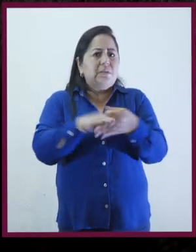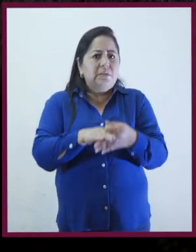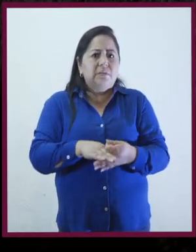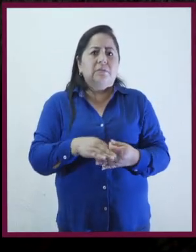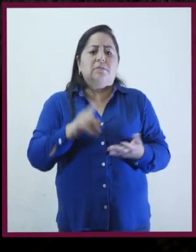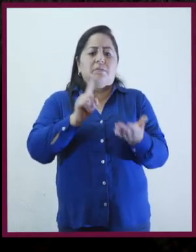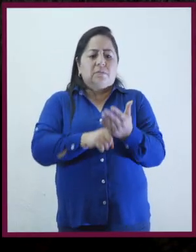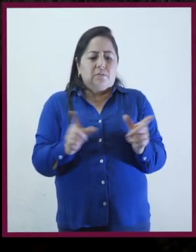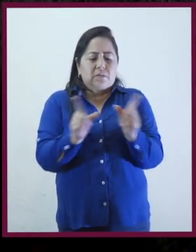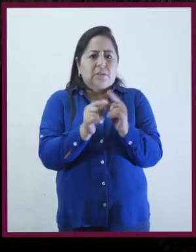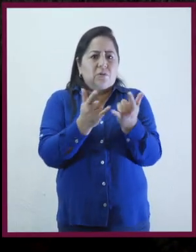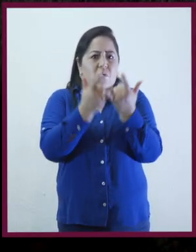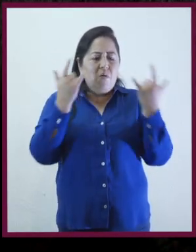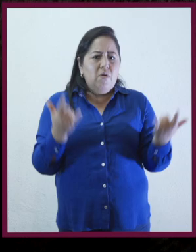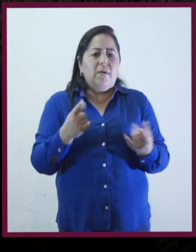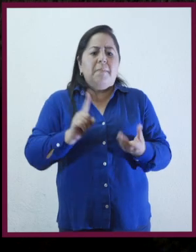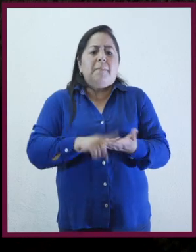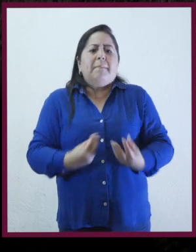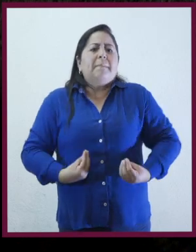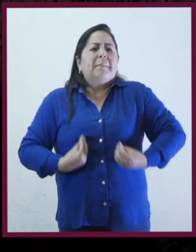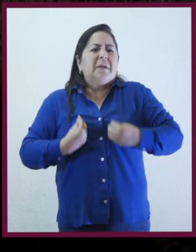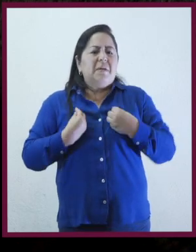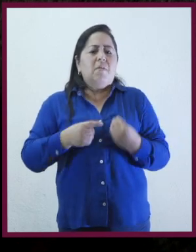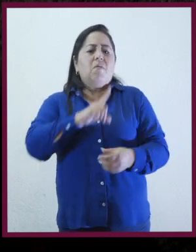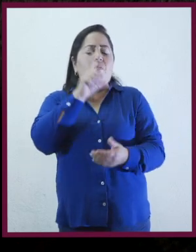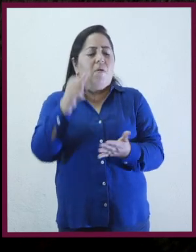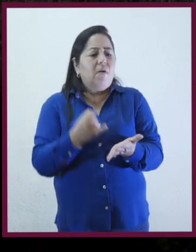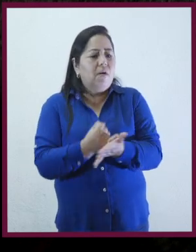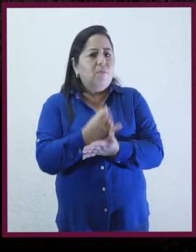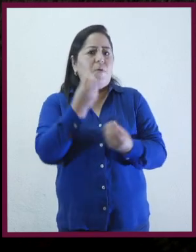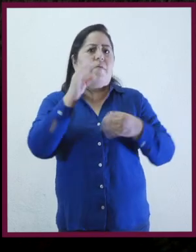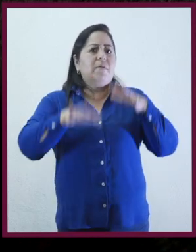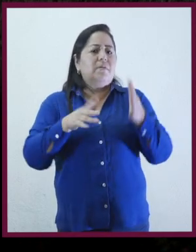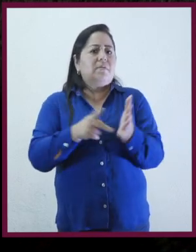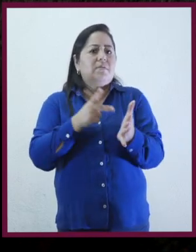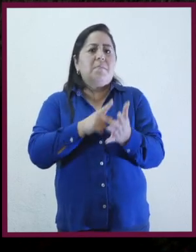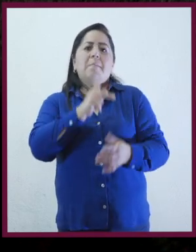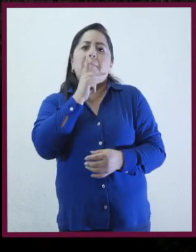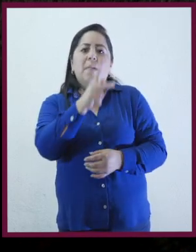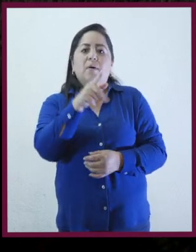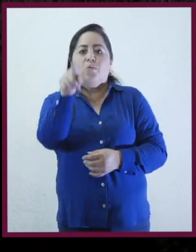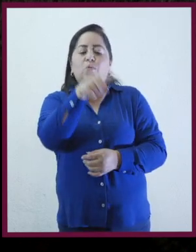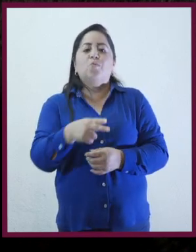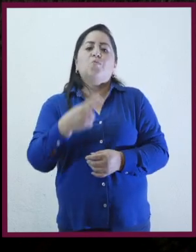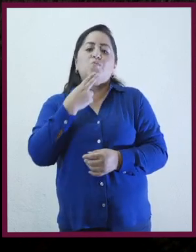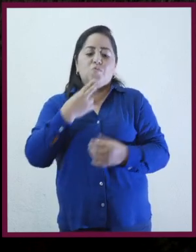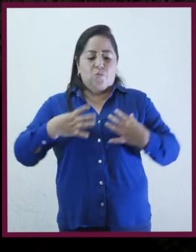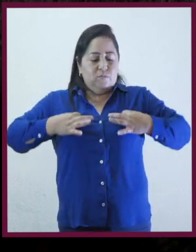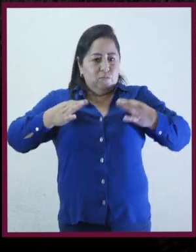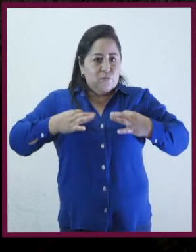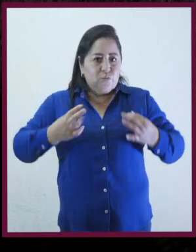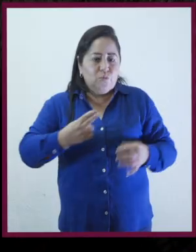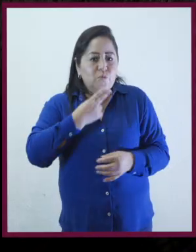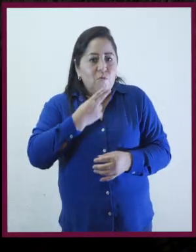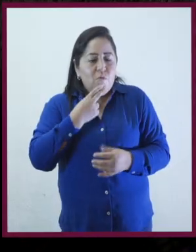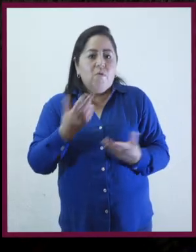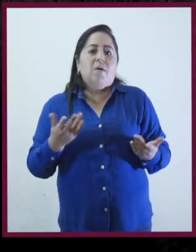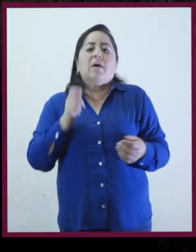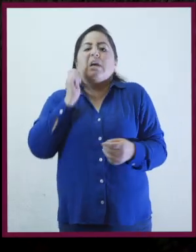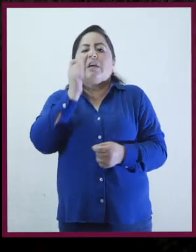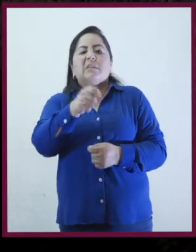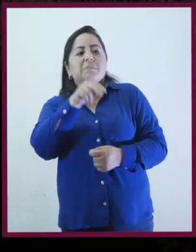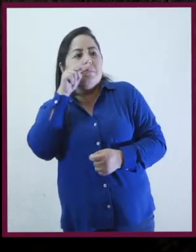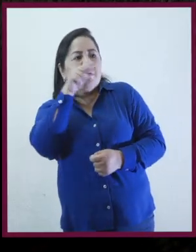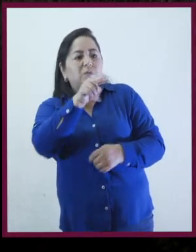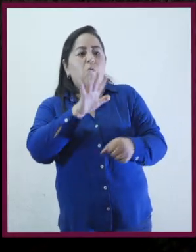el contexto histórico en el que vives va a definir muchas veces las palabras que usas, la ropa que usas, qué es lo que